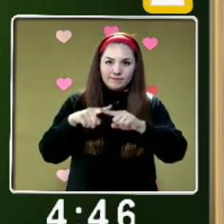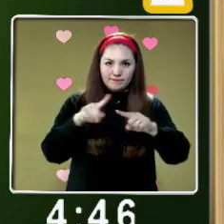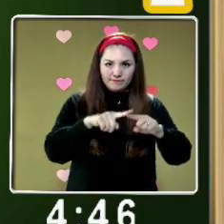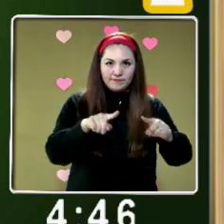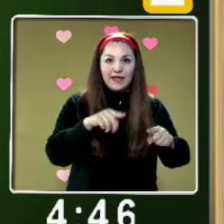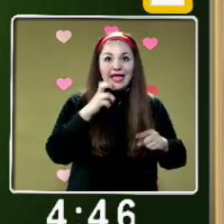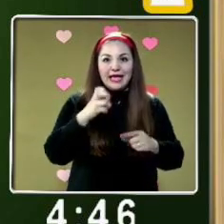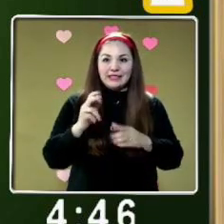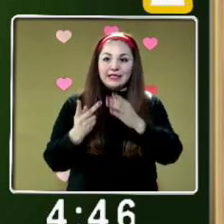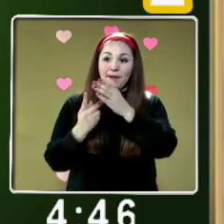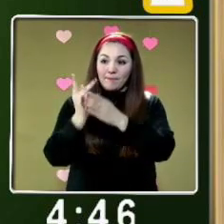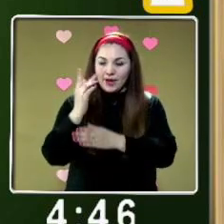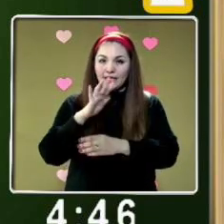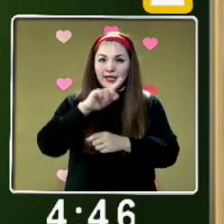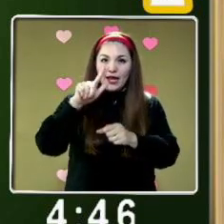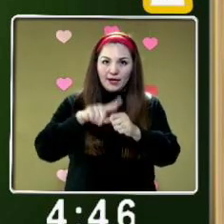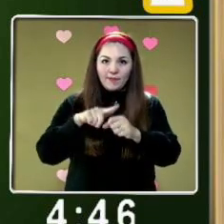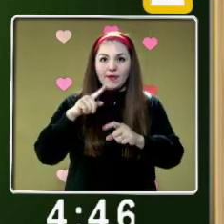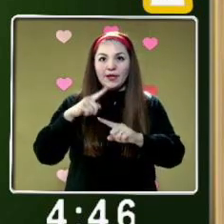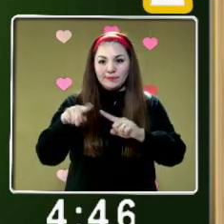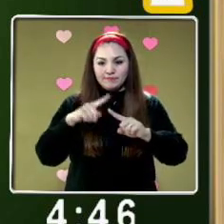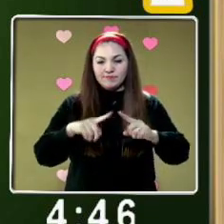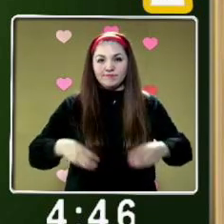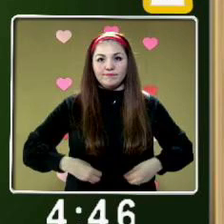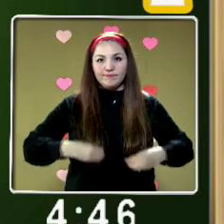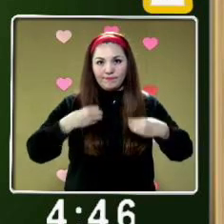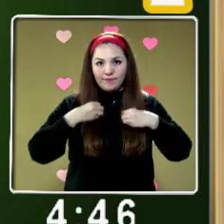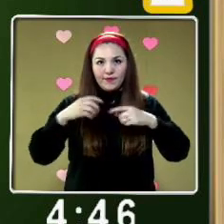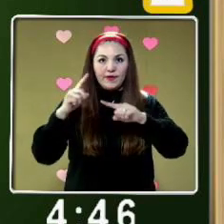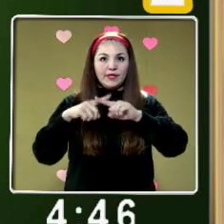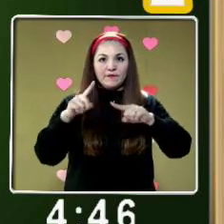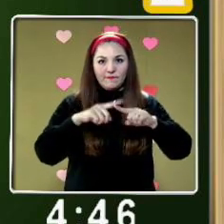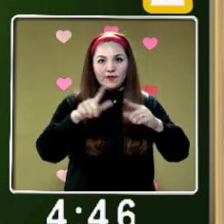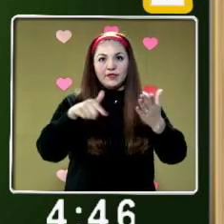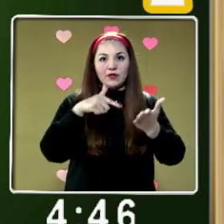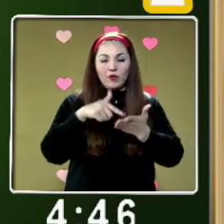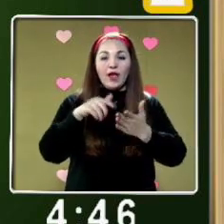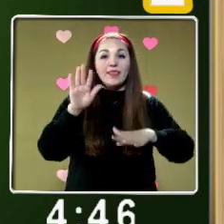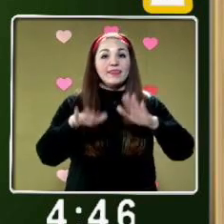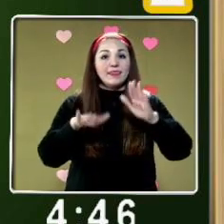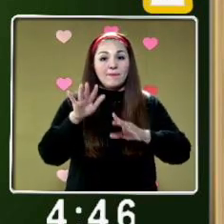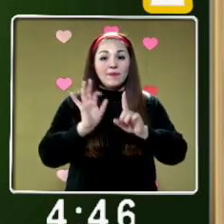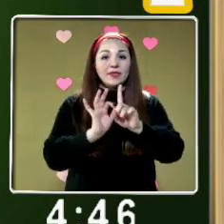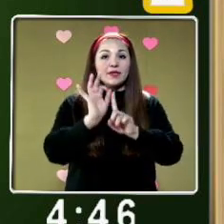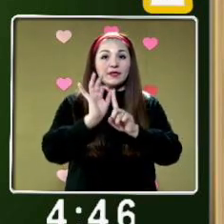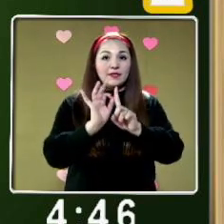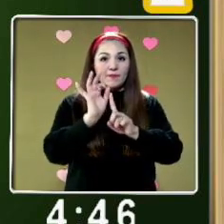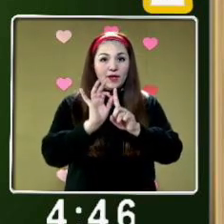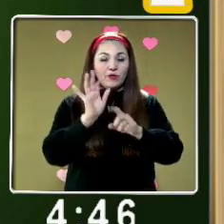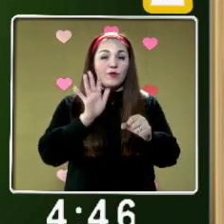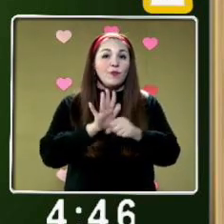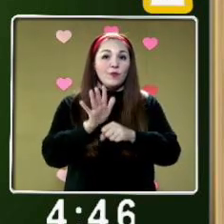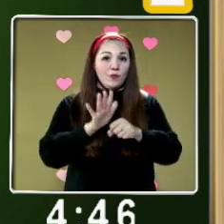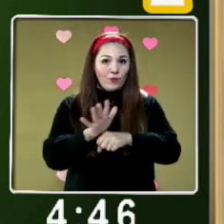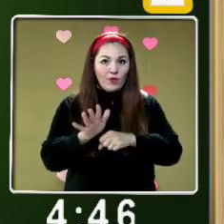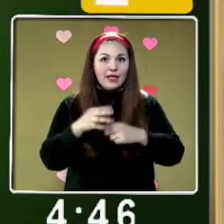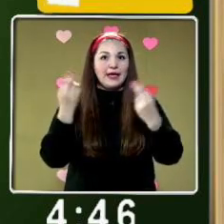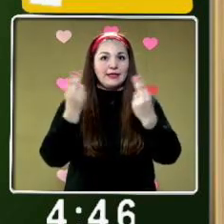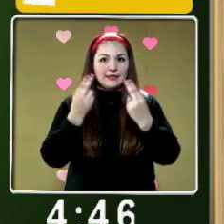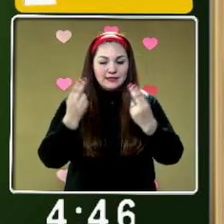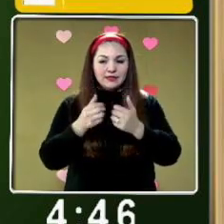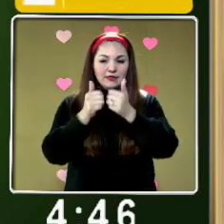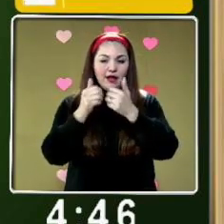flora vive en determinado lugar porque tiene esas condiciones climatológicas, maestro. O sea, tiene ese clima necesario